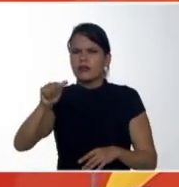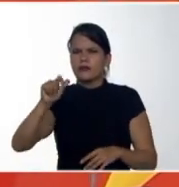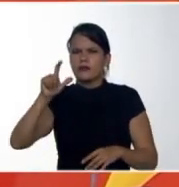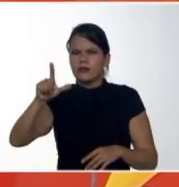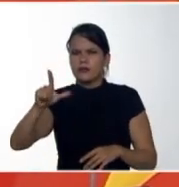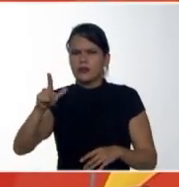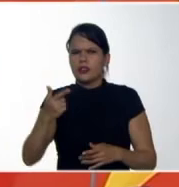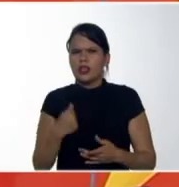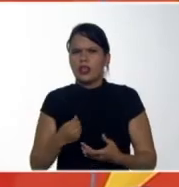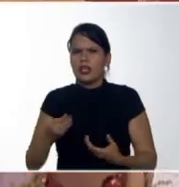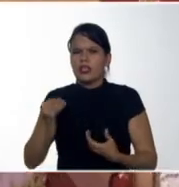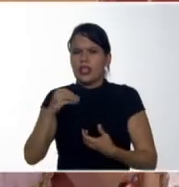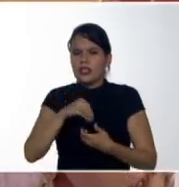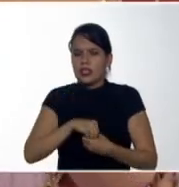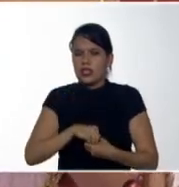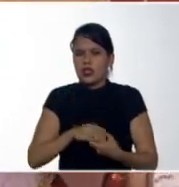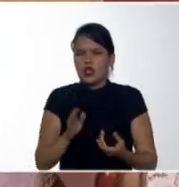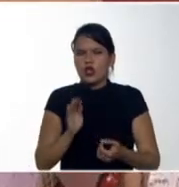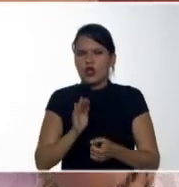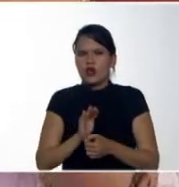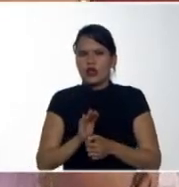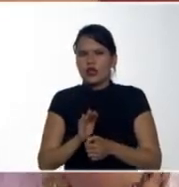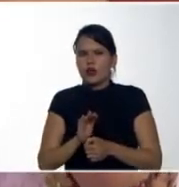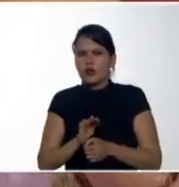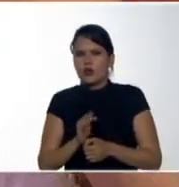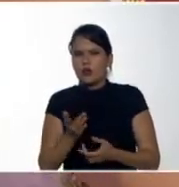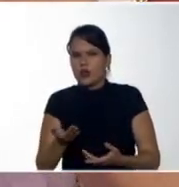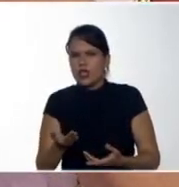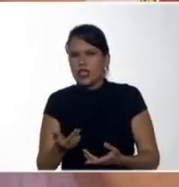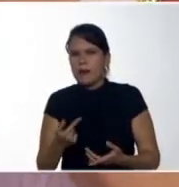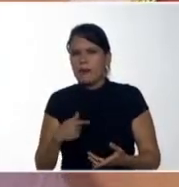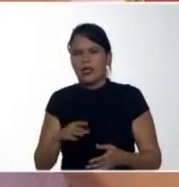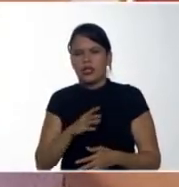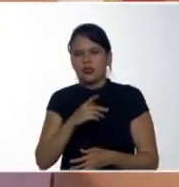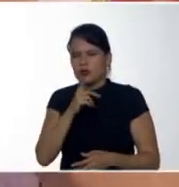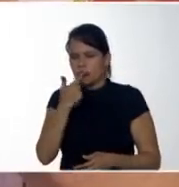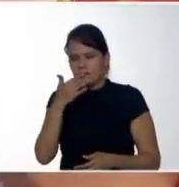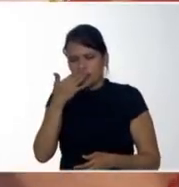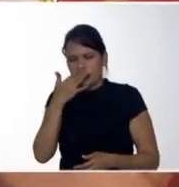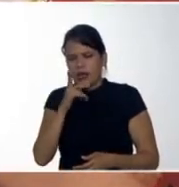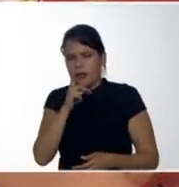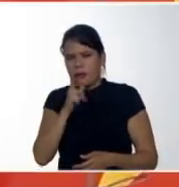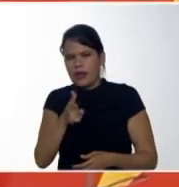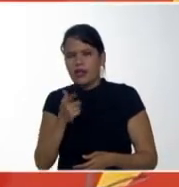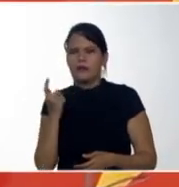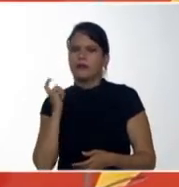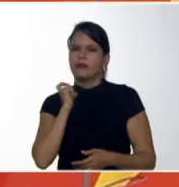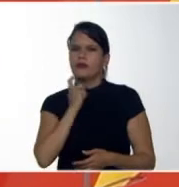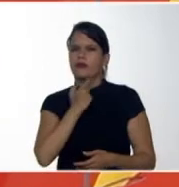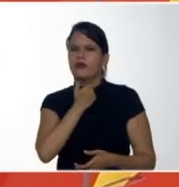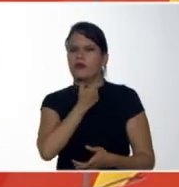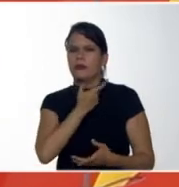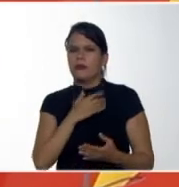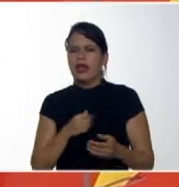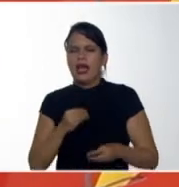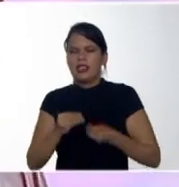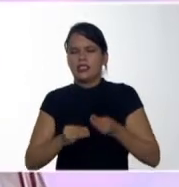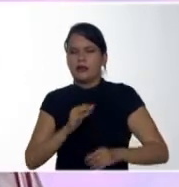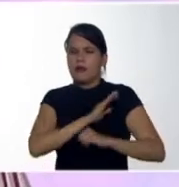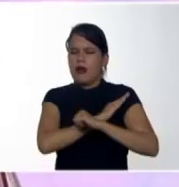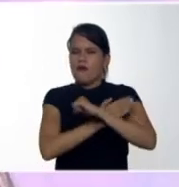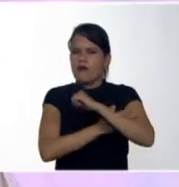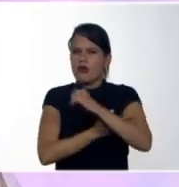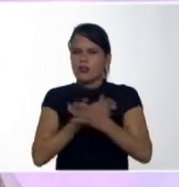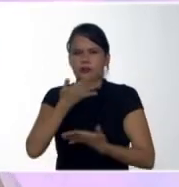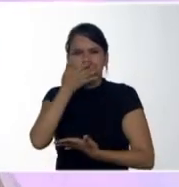parte de los preservantes y los aditivos que se colocan dentro del perfume para realzar su aroma. Wow, no